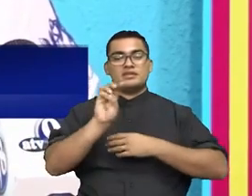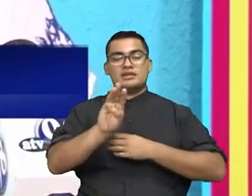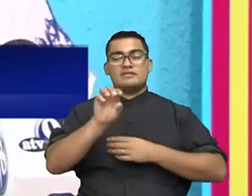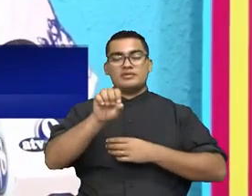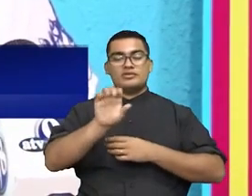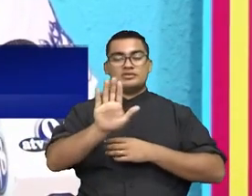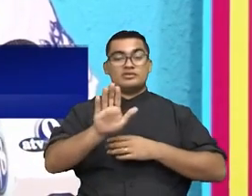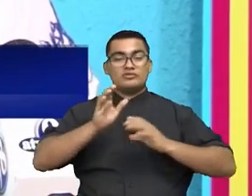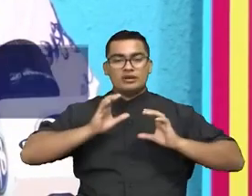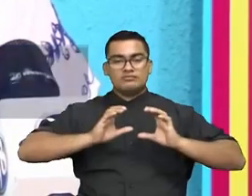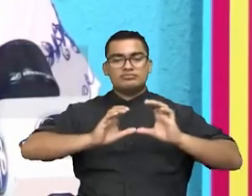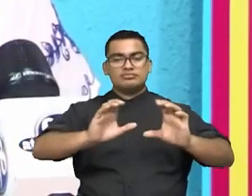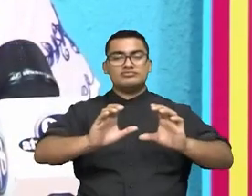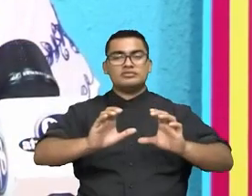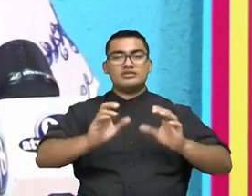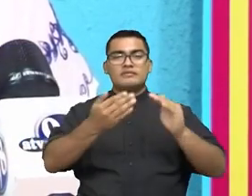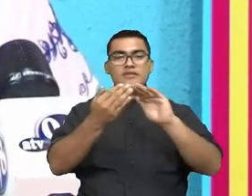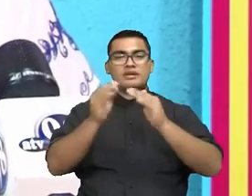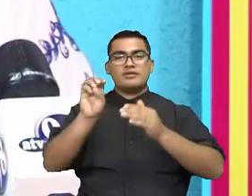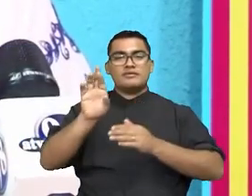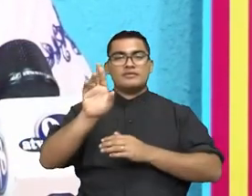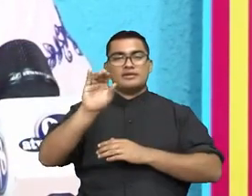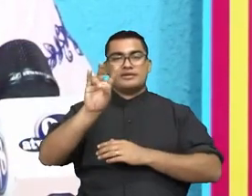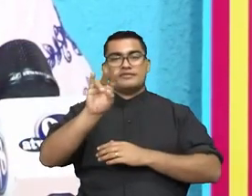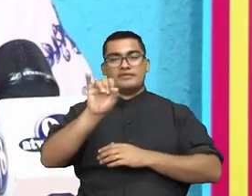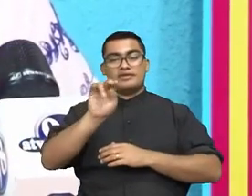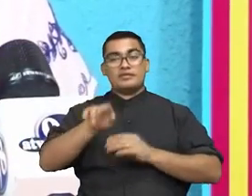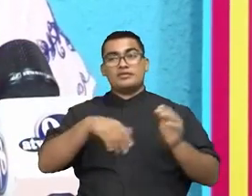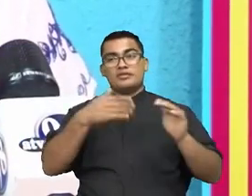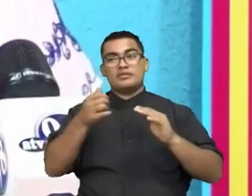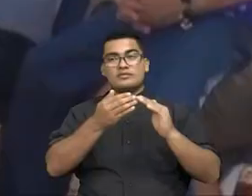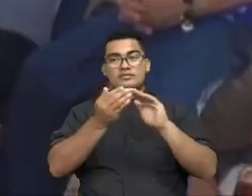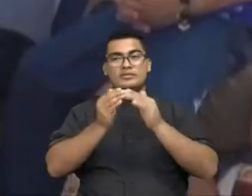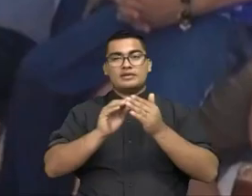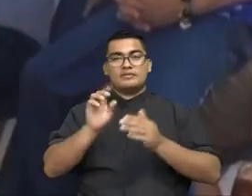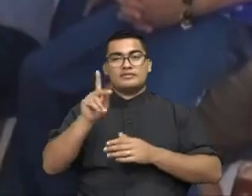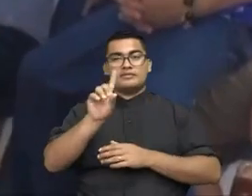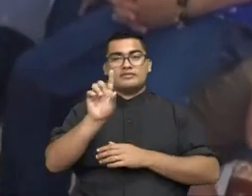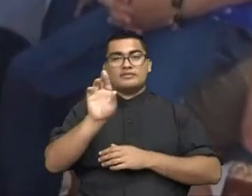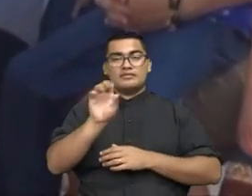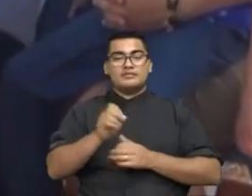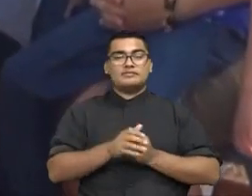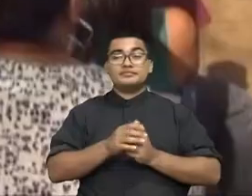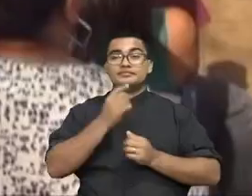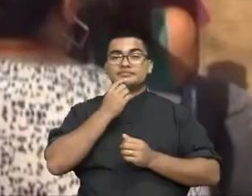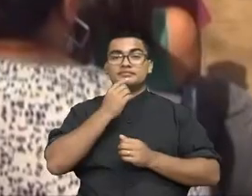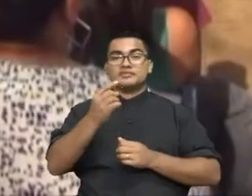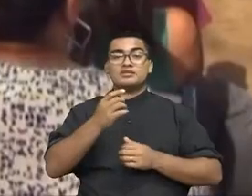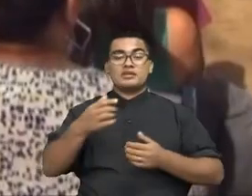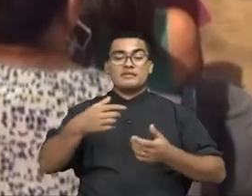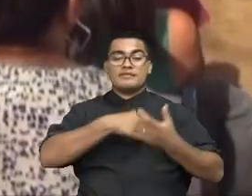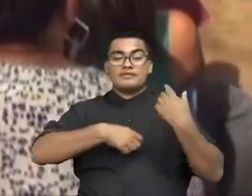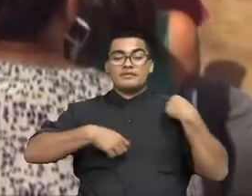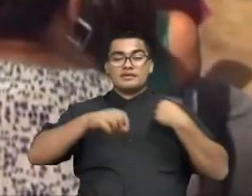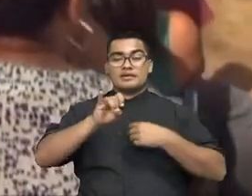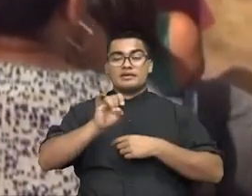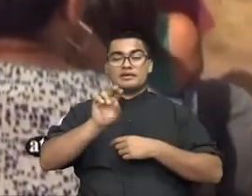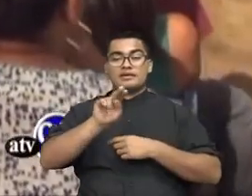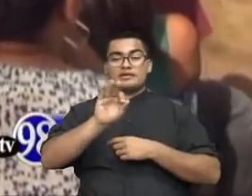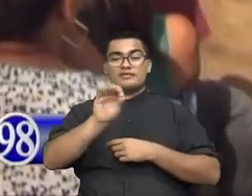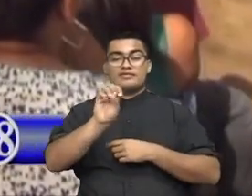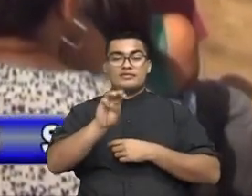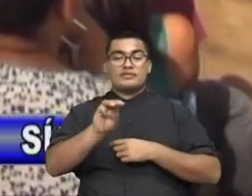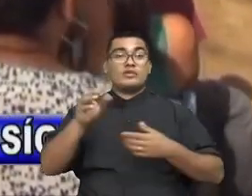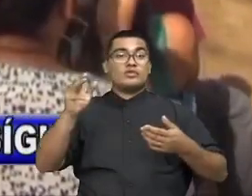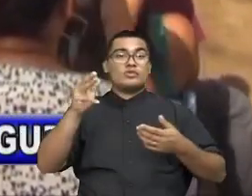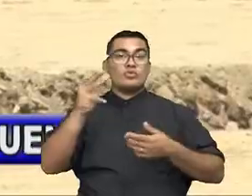calles adoquinadas en el barrio Marvin Ortega y barrio Pedro Joaquín Chamorro. La titular de INIFON destacó que más de 9.000 lotes del